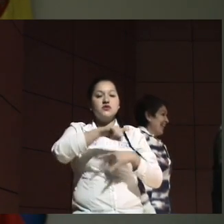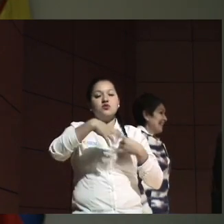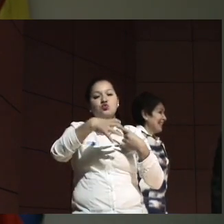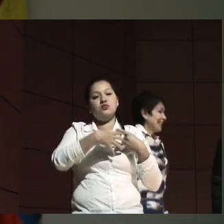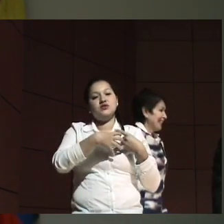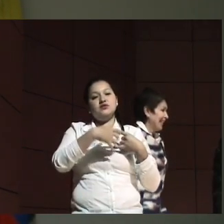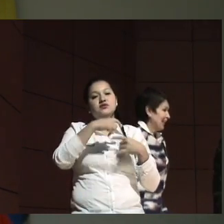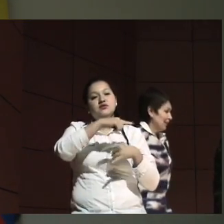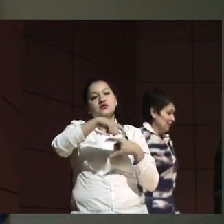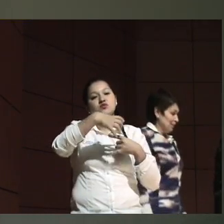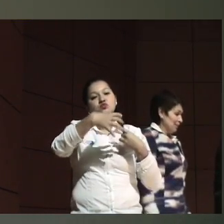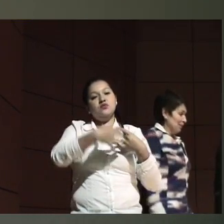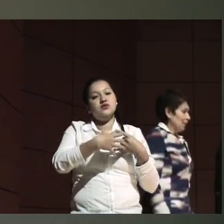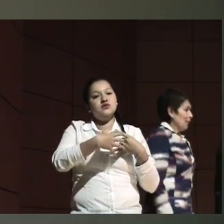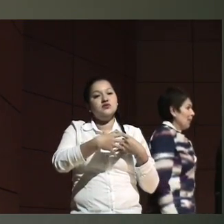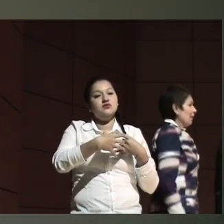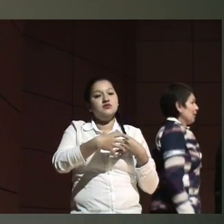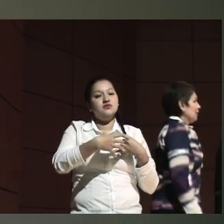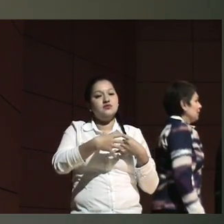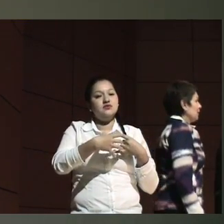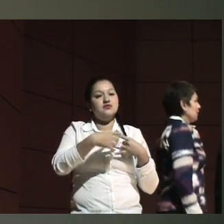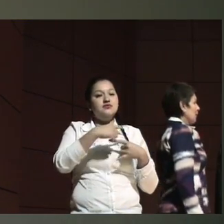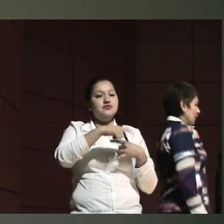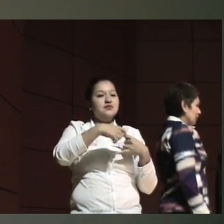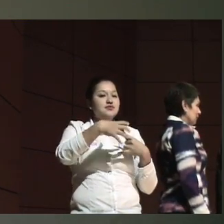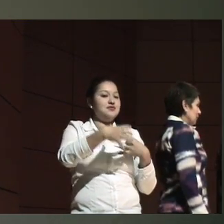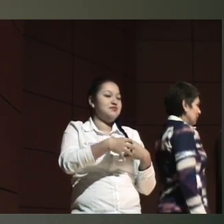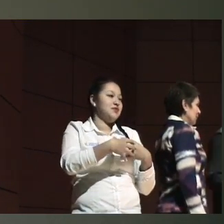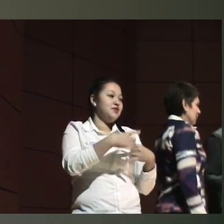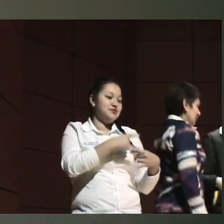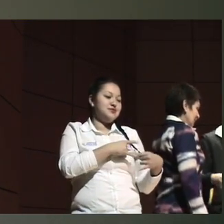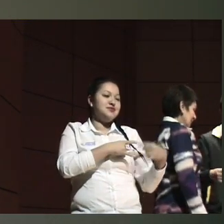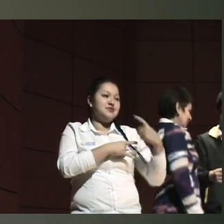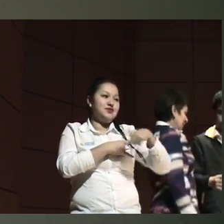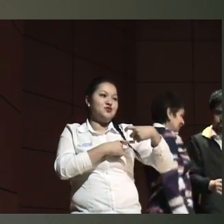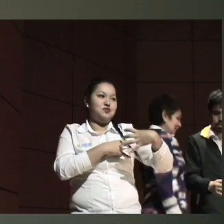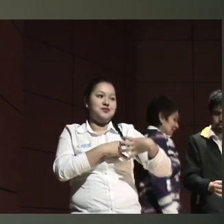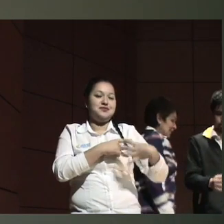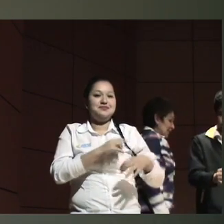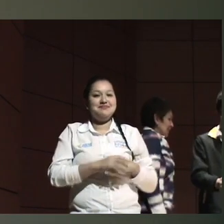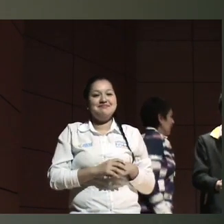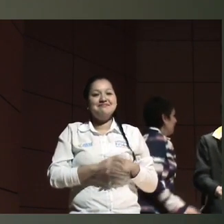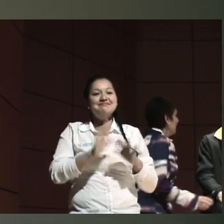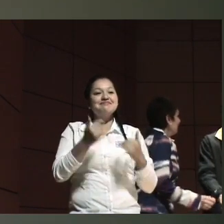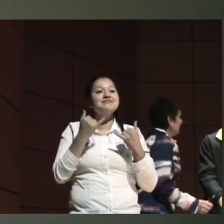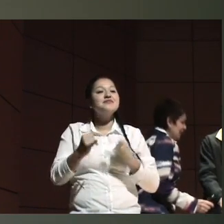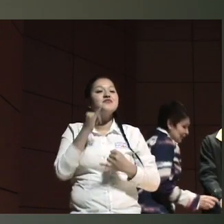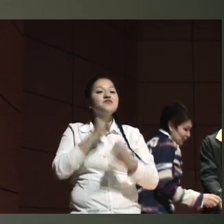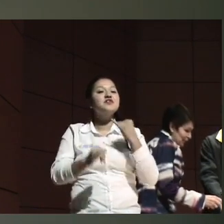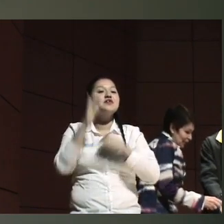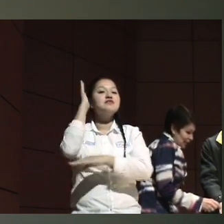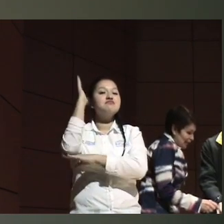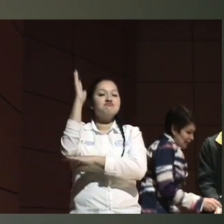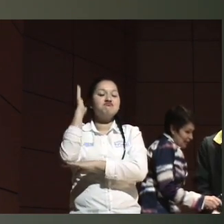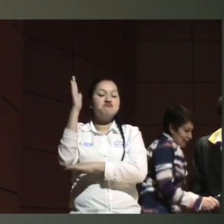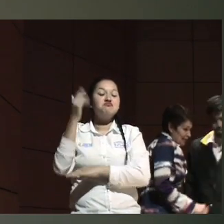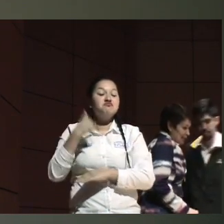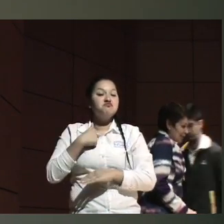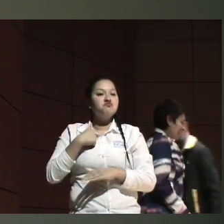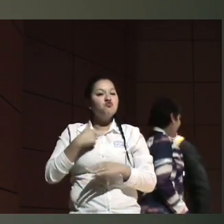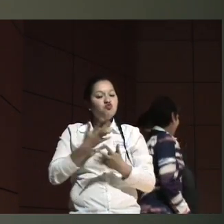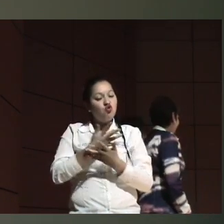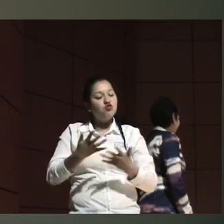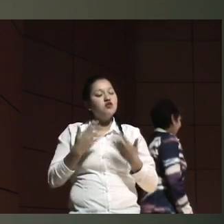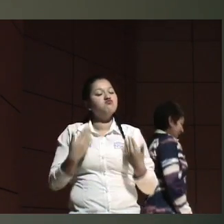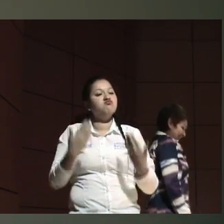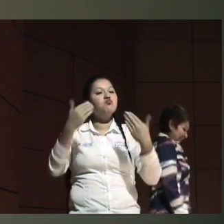tener la última ponencia de la jornada tiene ventajas y desventajas la desventaja en la que todos conocemos y es que